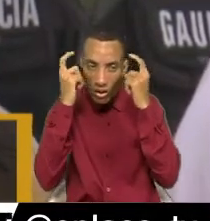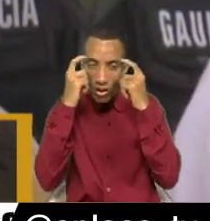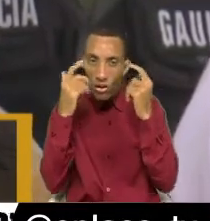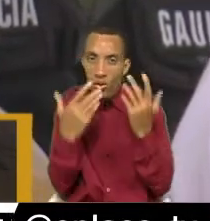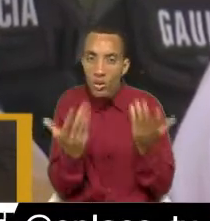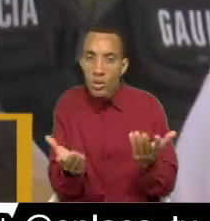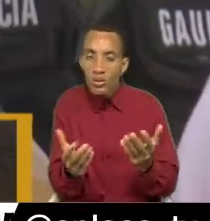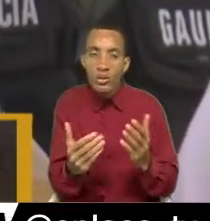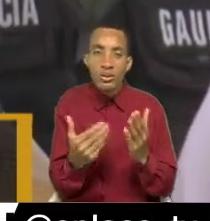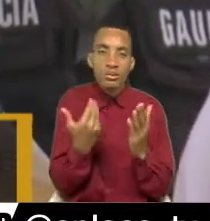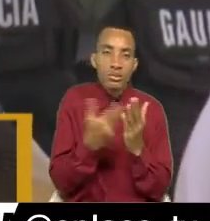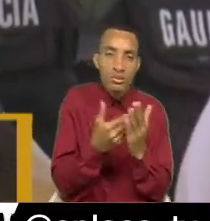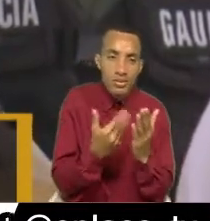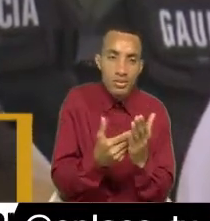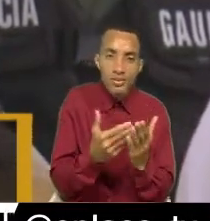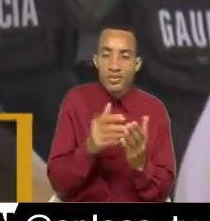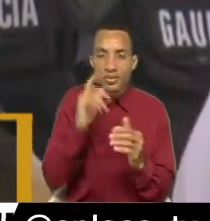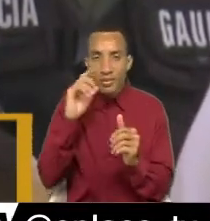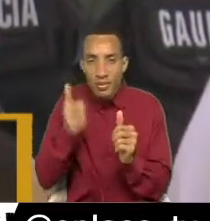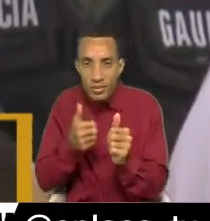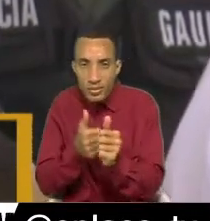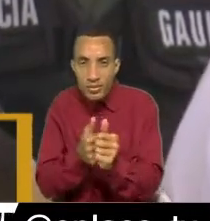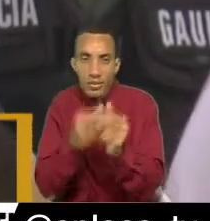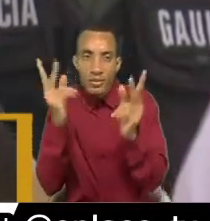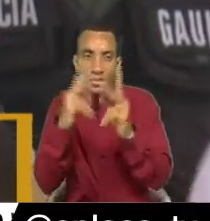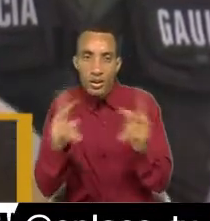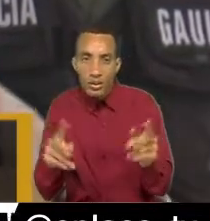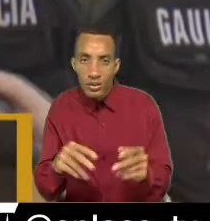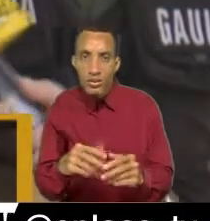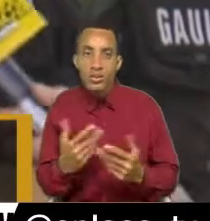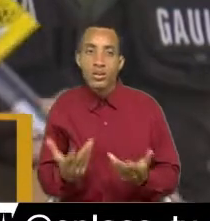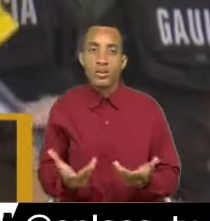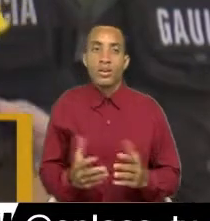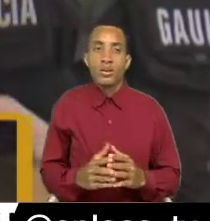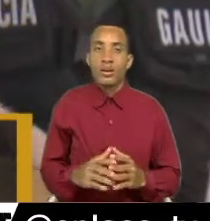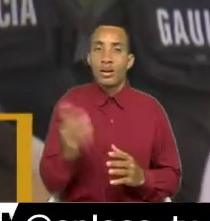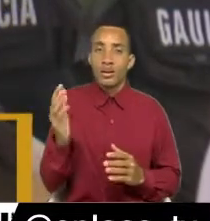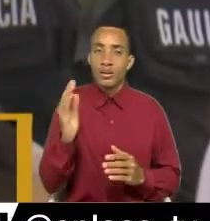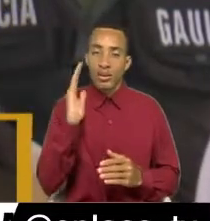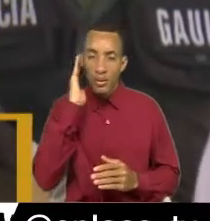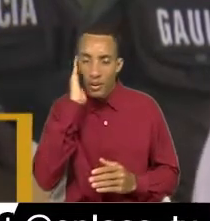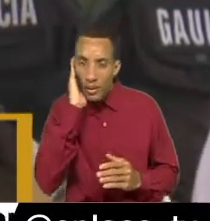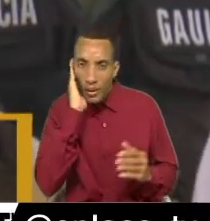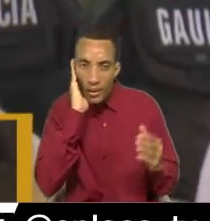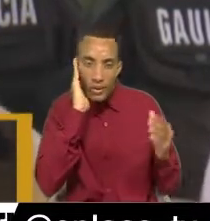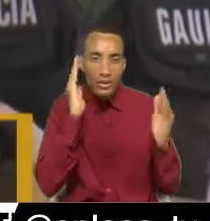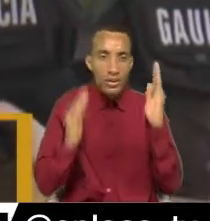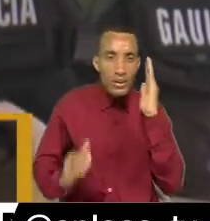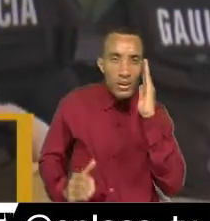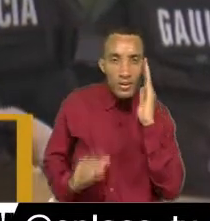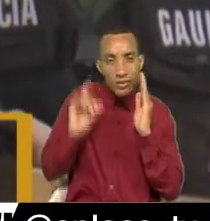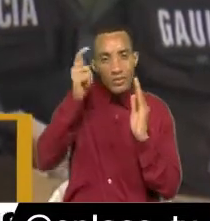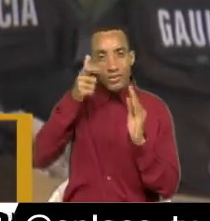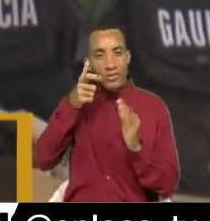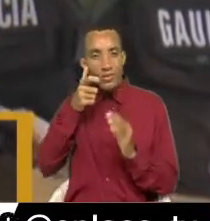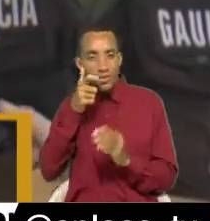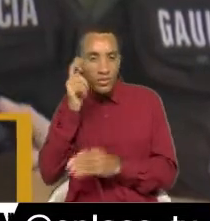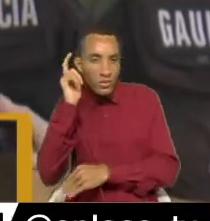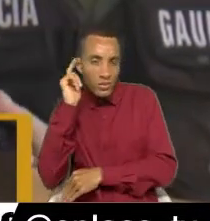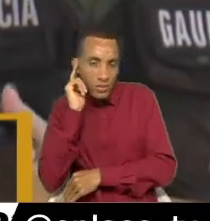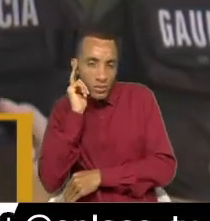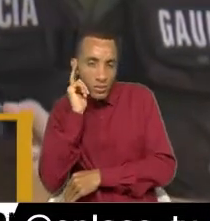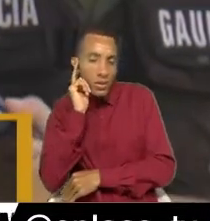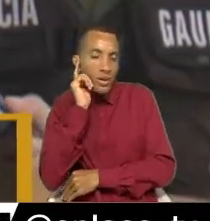actos urgentes, seguimiento a personas, interceptaciones telefónicas, logramos determinar que estos